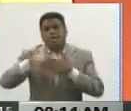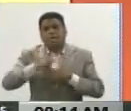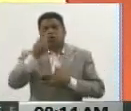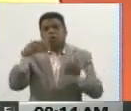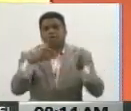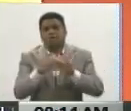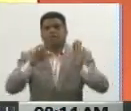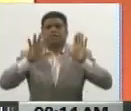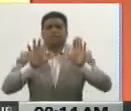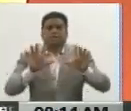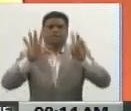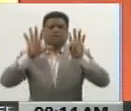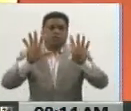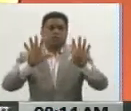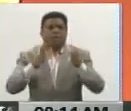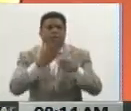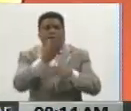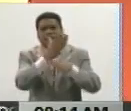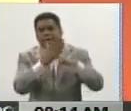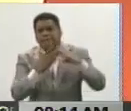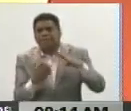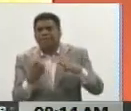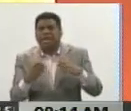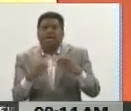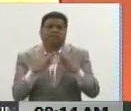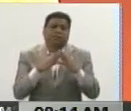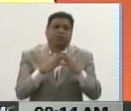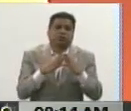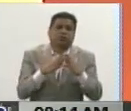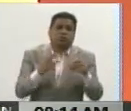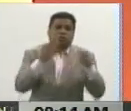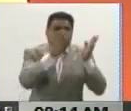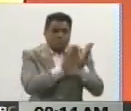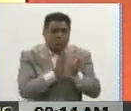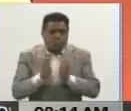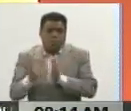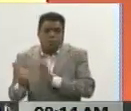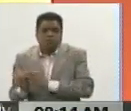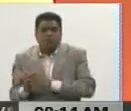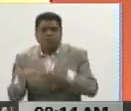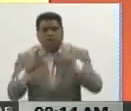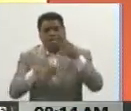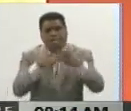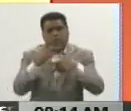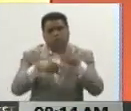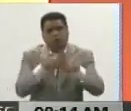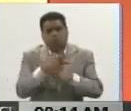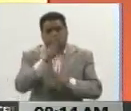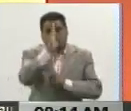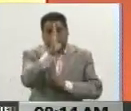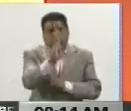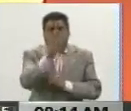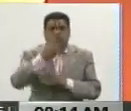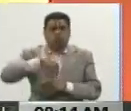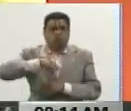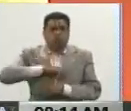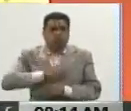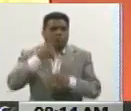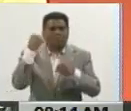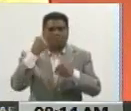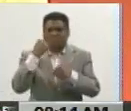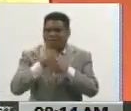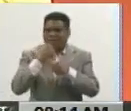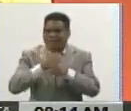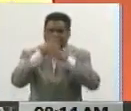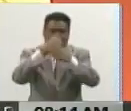para tratar de cubrir al menos la mitad de esa demanda por la vía organizativa y por la vía de la producción directa. Y bueno, vamos galopando sobre ella. Ahorita en